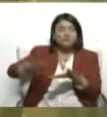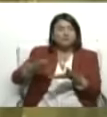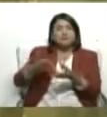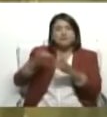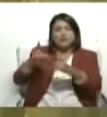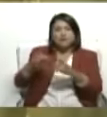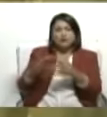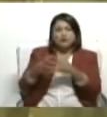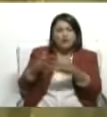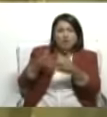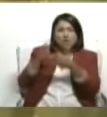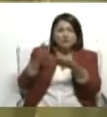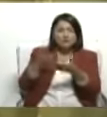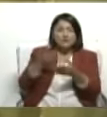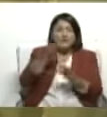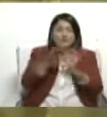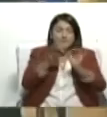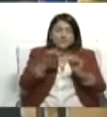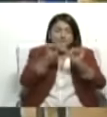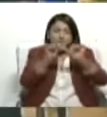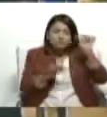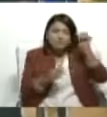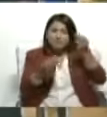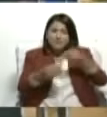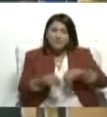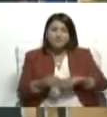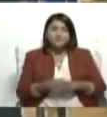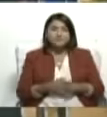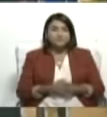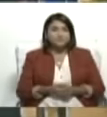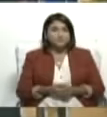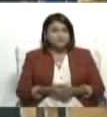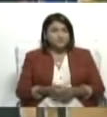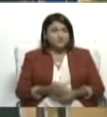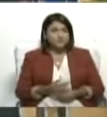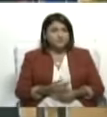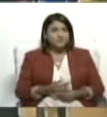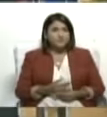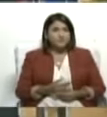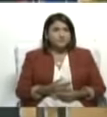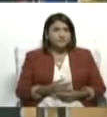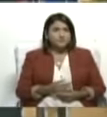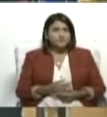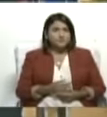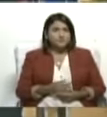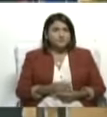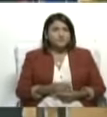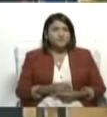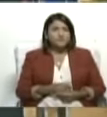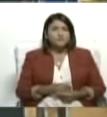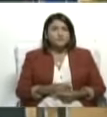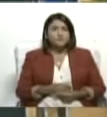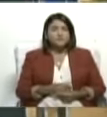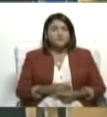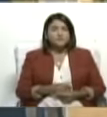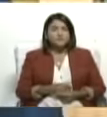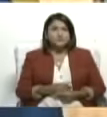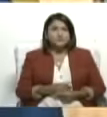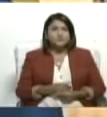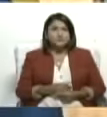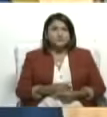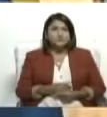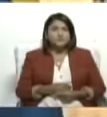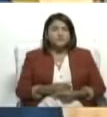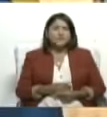que las precisara. Gracias. Sí, bueno, el impacto de la medida coercitiva creo que ha sido ampliamente, en el caso de Venezuela, ha